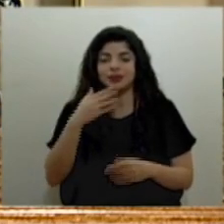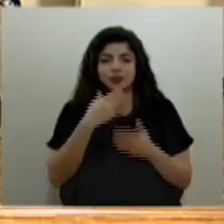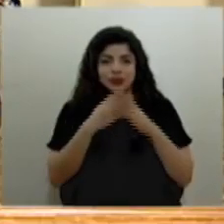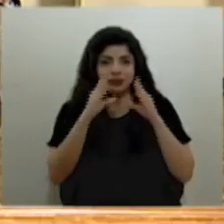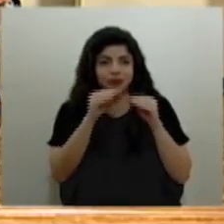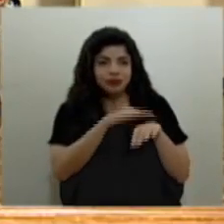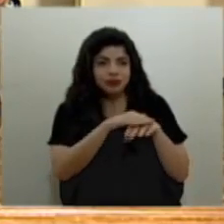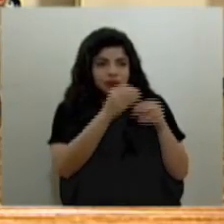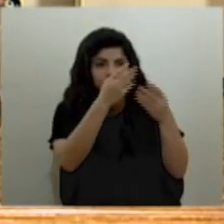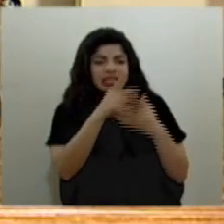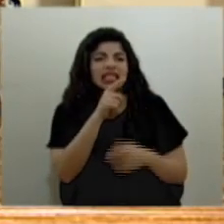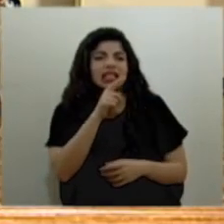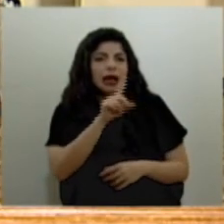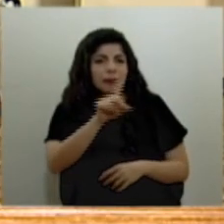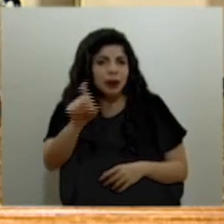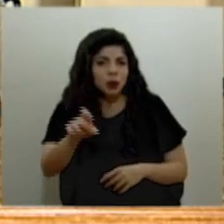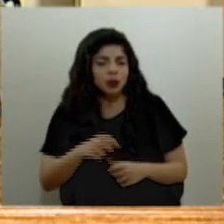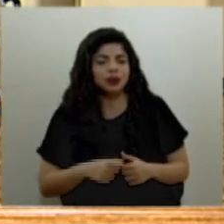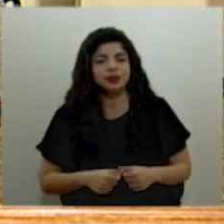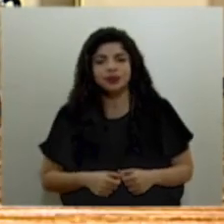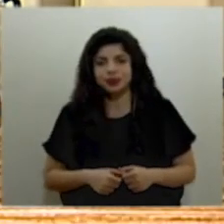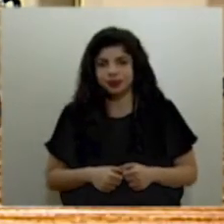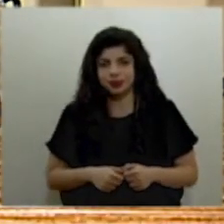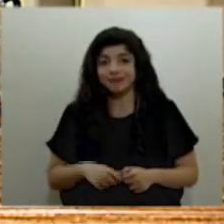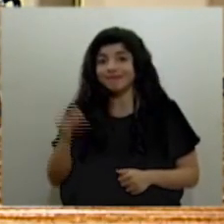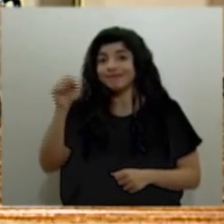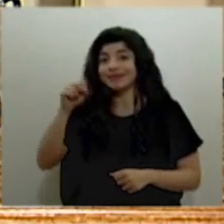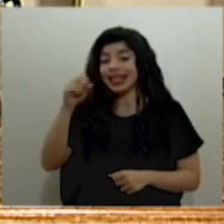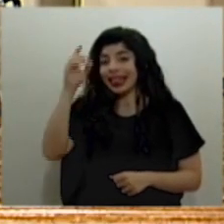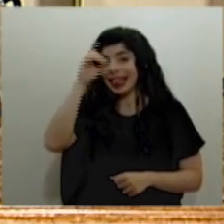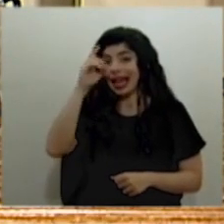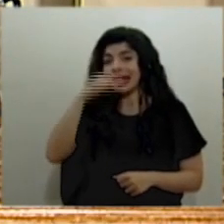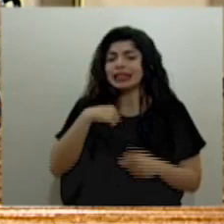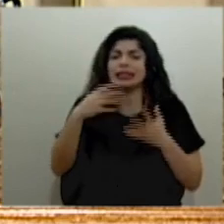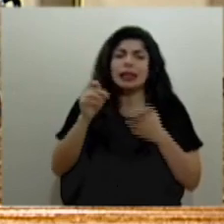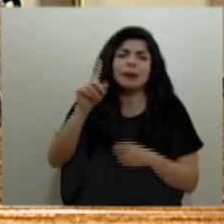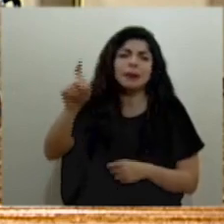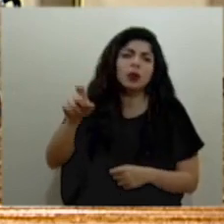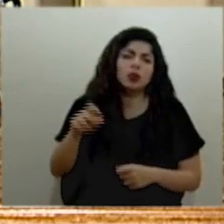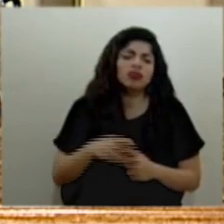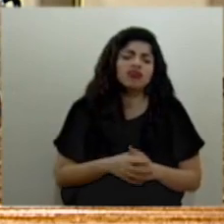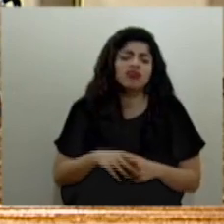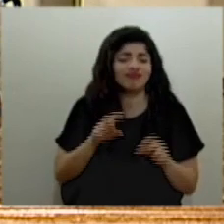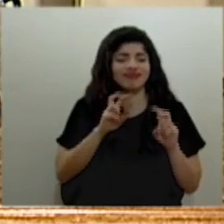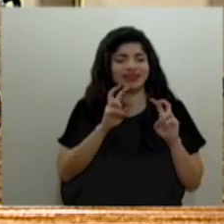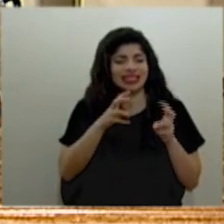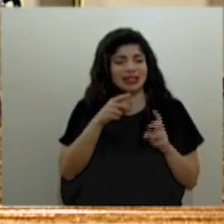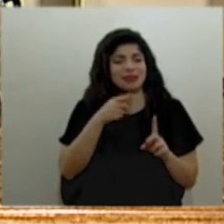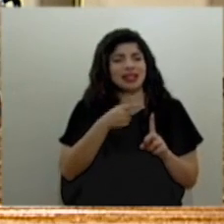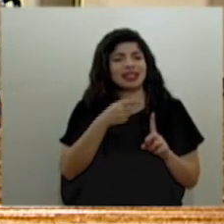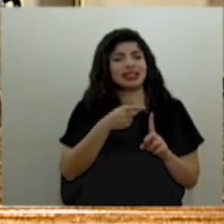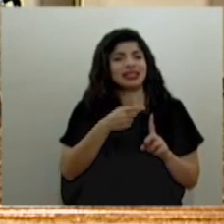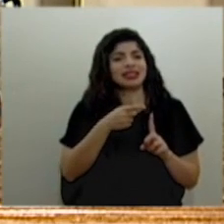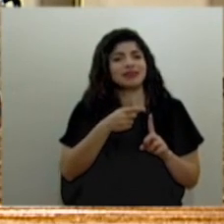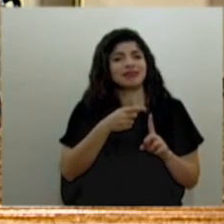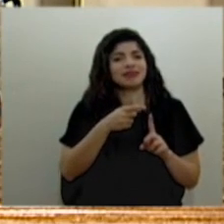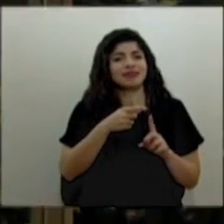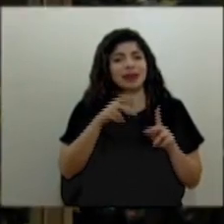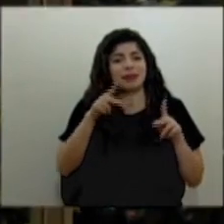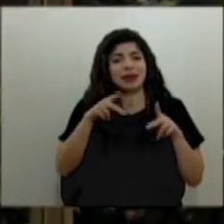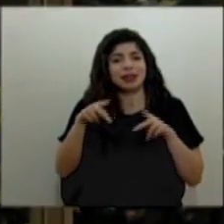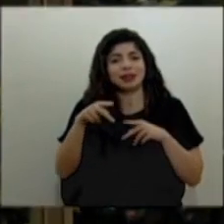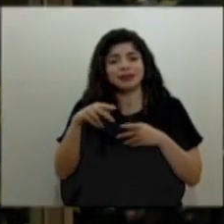favor, indicar a cuál jerarca estaría dirigida su consulta. Sí, para don Daniel, le quería consultar en relación al tema de los